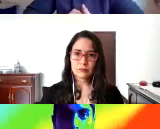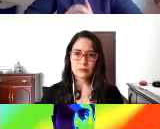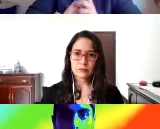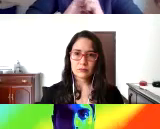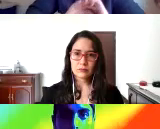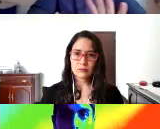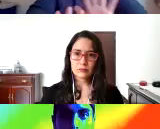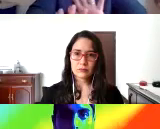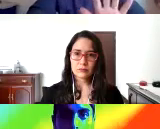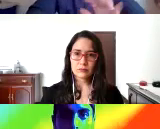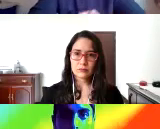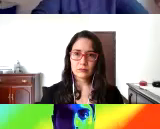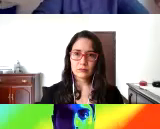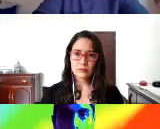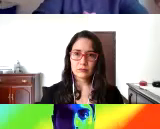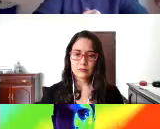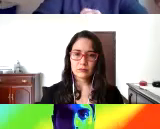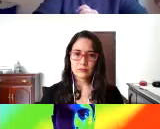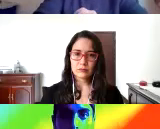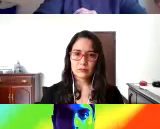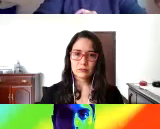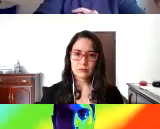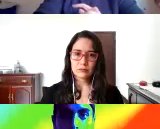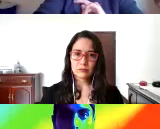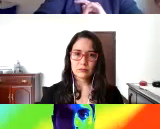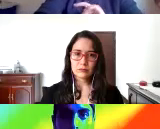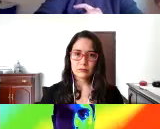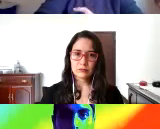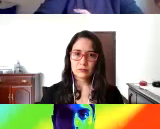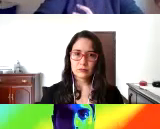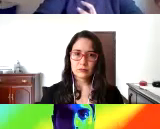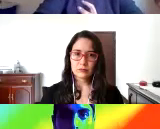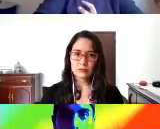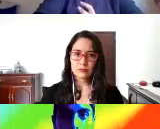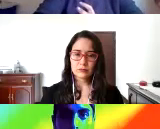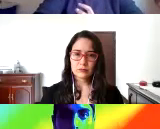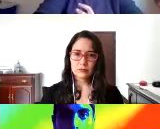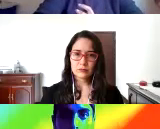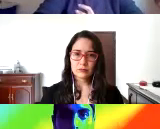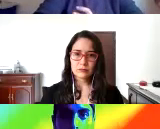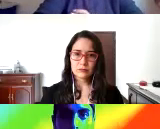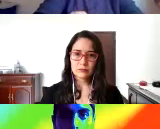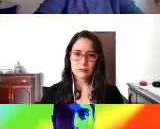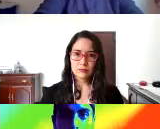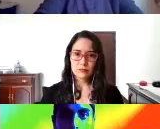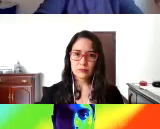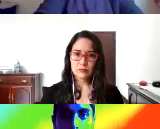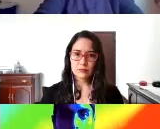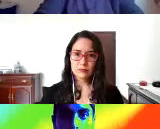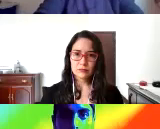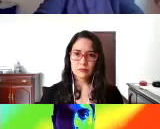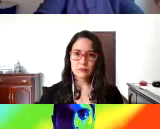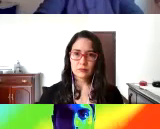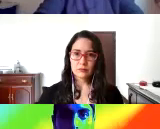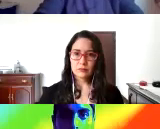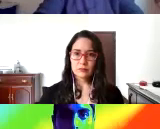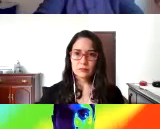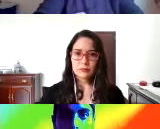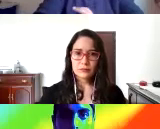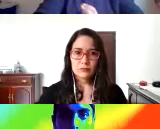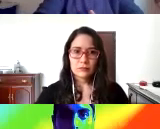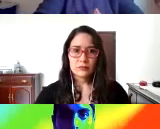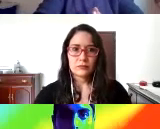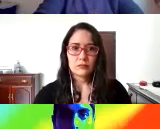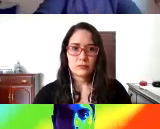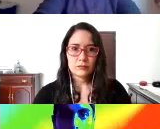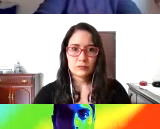pero siempre hay que estar pensando en nitrógeno y fósforo cuando estamos viendo eutrofización en lagos. Entonces,